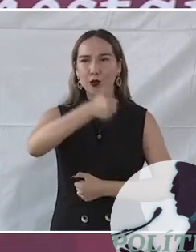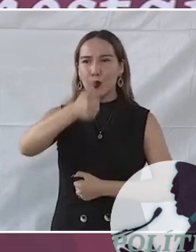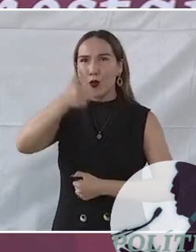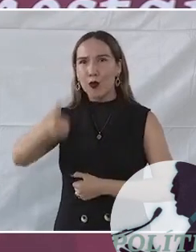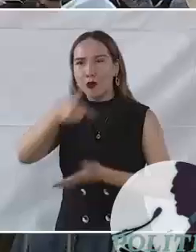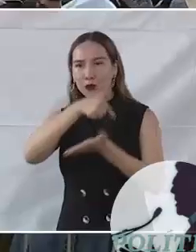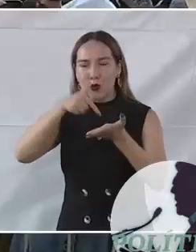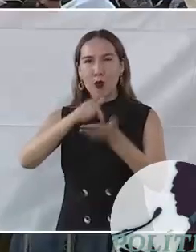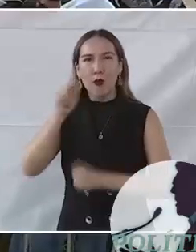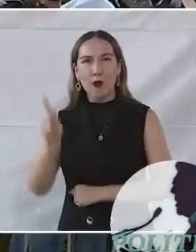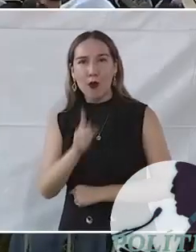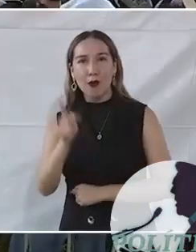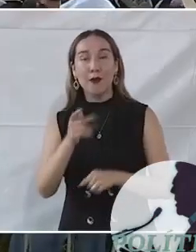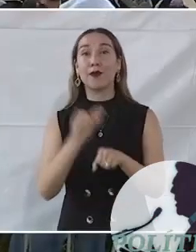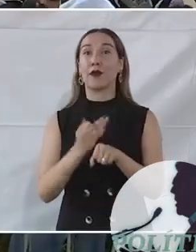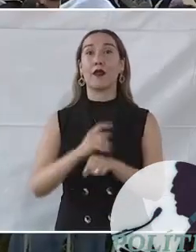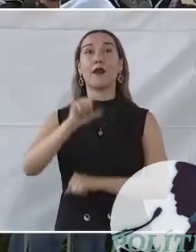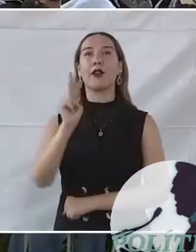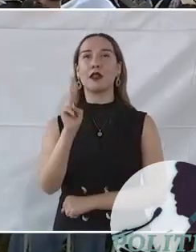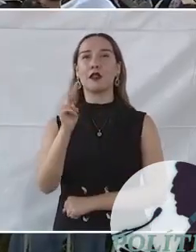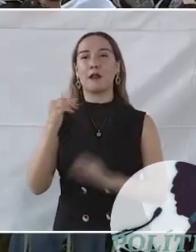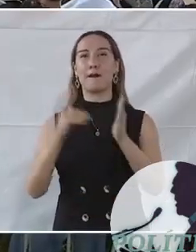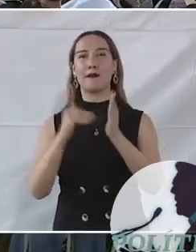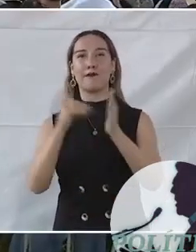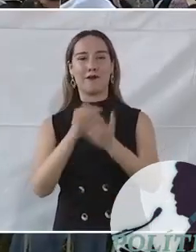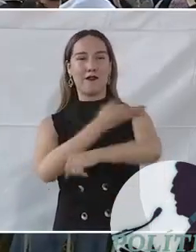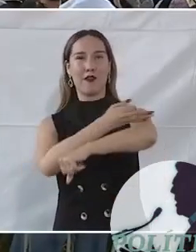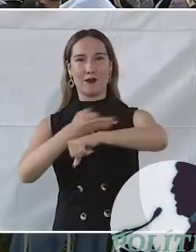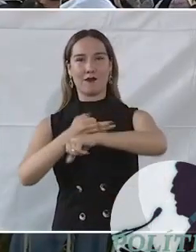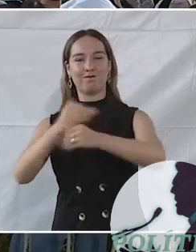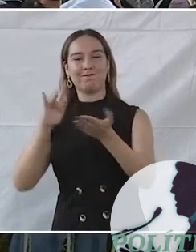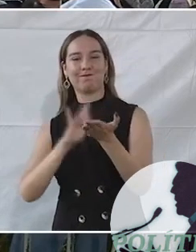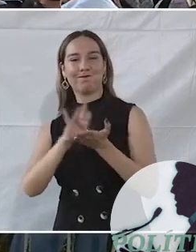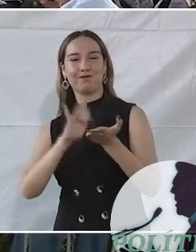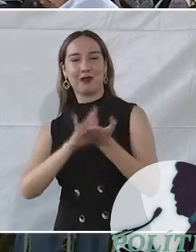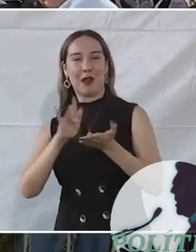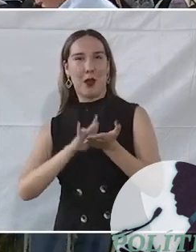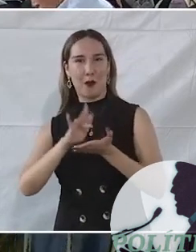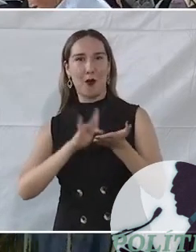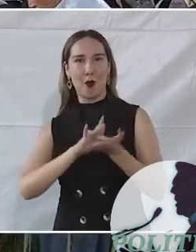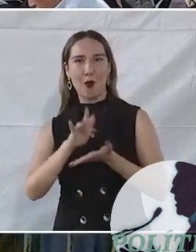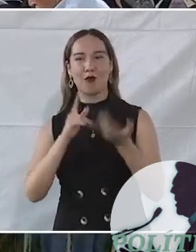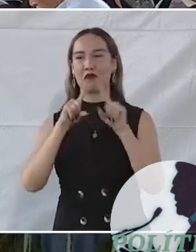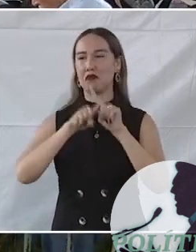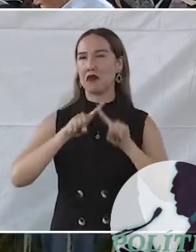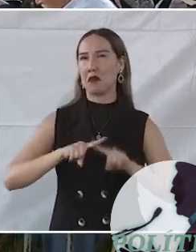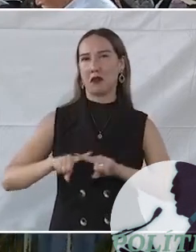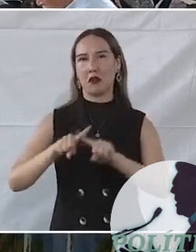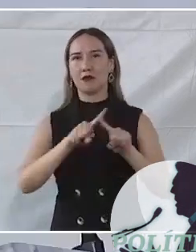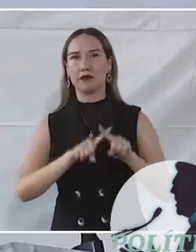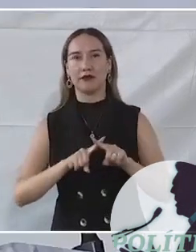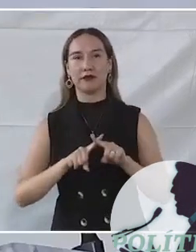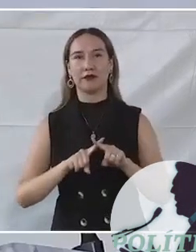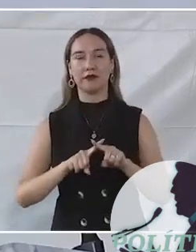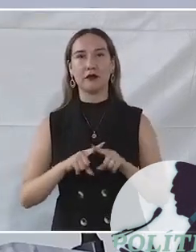A la fecha, más de 25 millones de familias se benefician de por lo menos uno de estos programas, a los cuales se